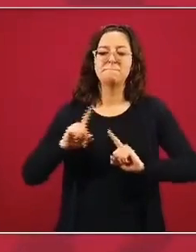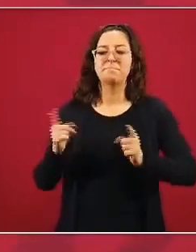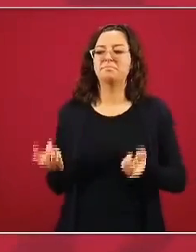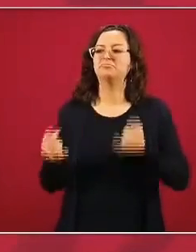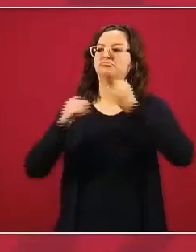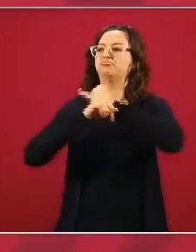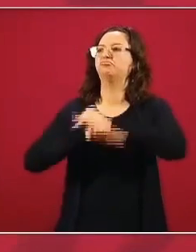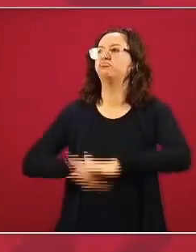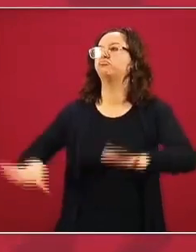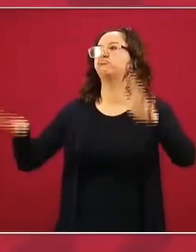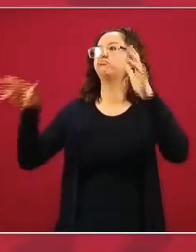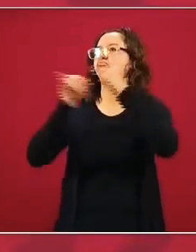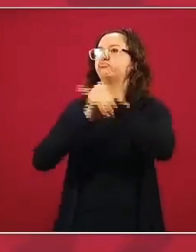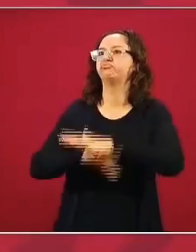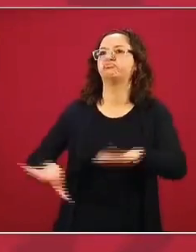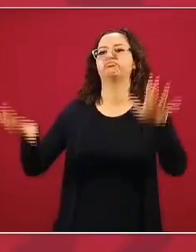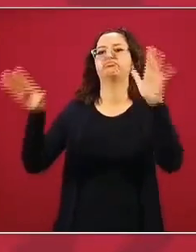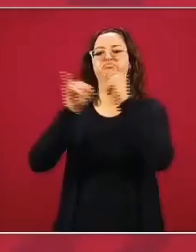se impongan